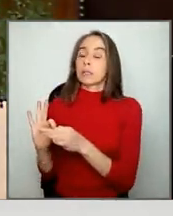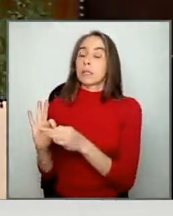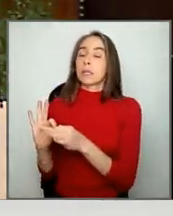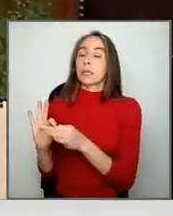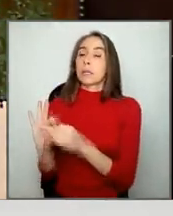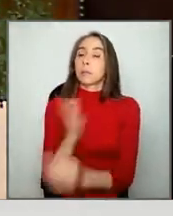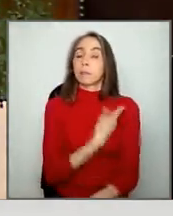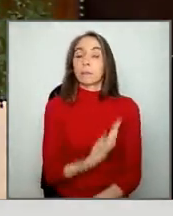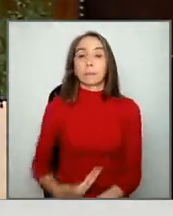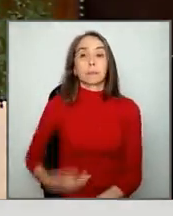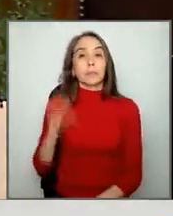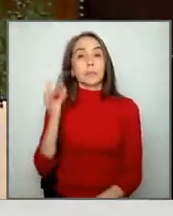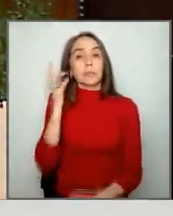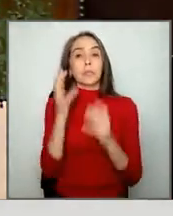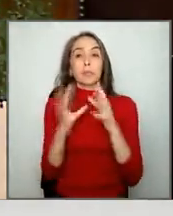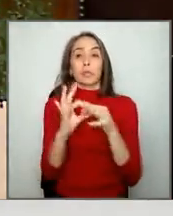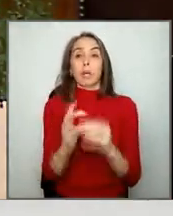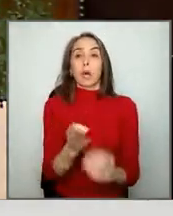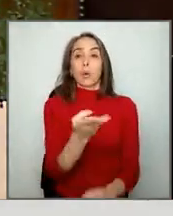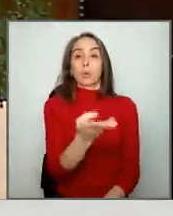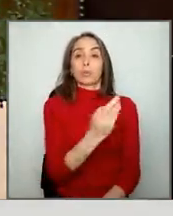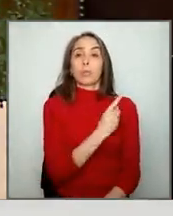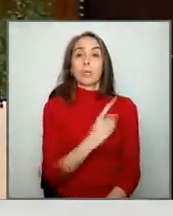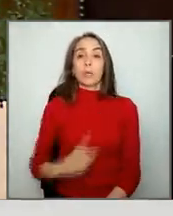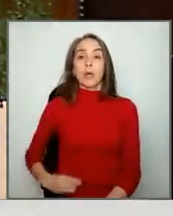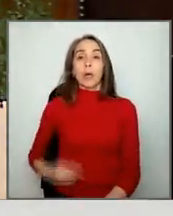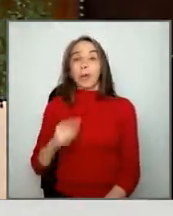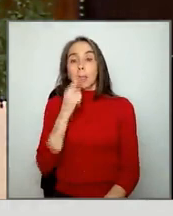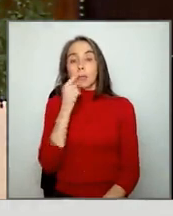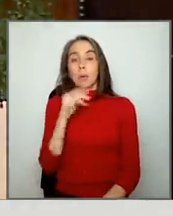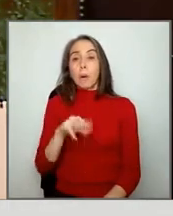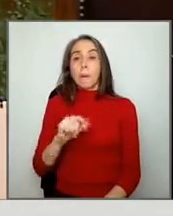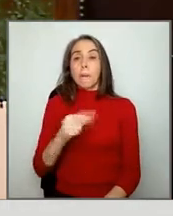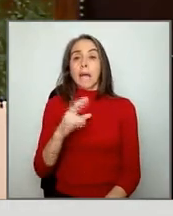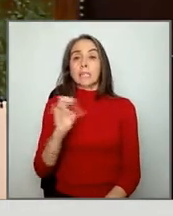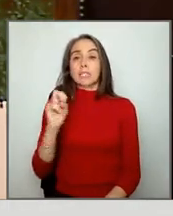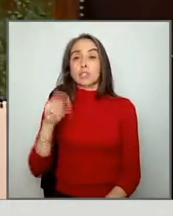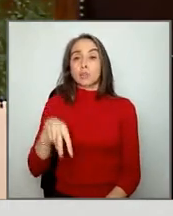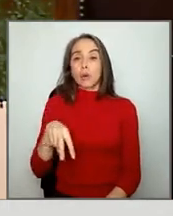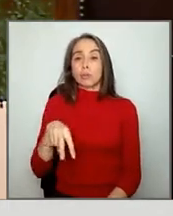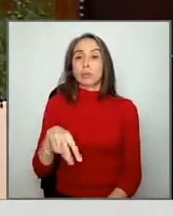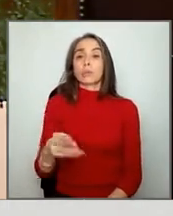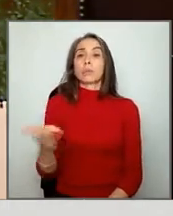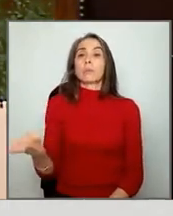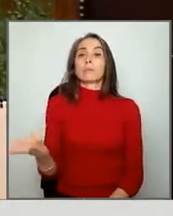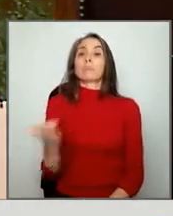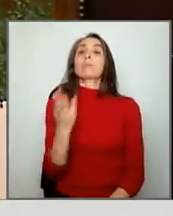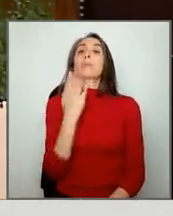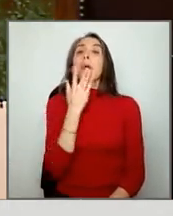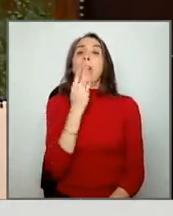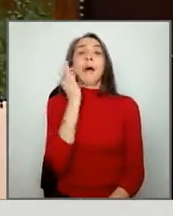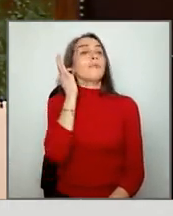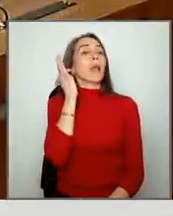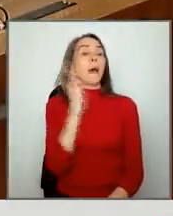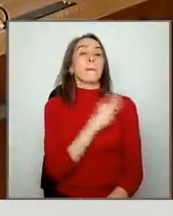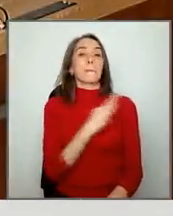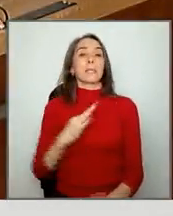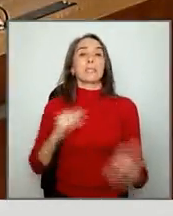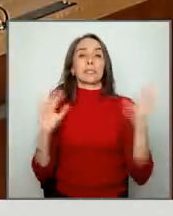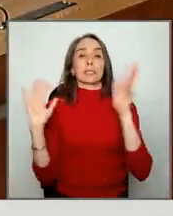Muchas gracias a usted diputado matison tiene la palabra continuación la ministra de medio ambiente señora maisa